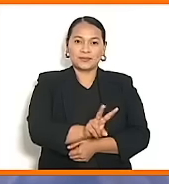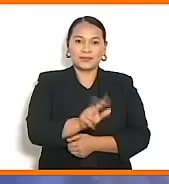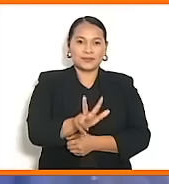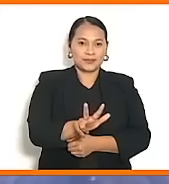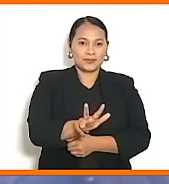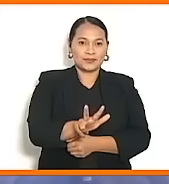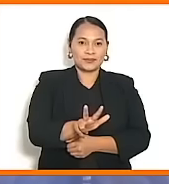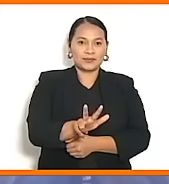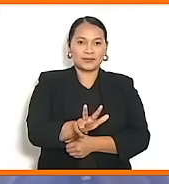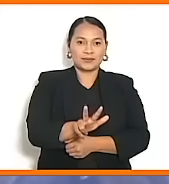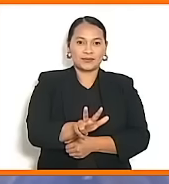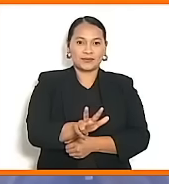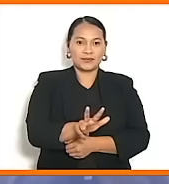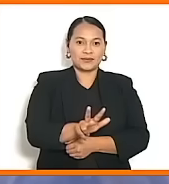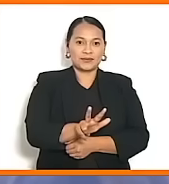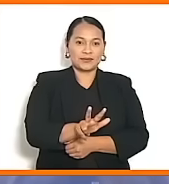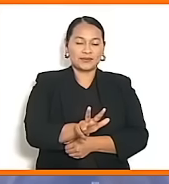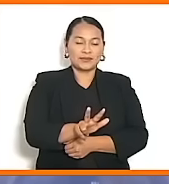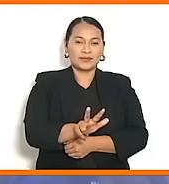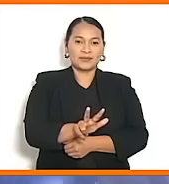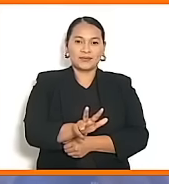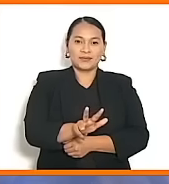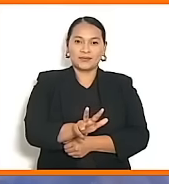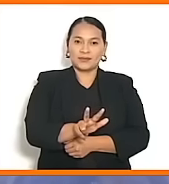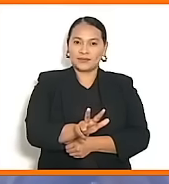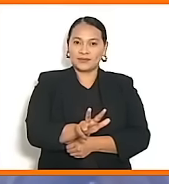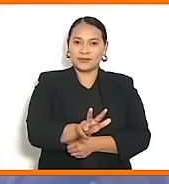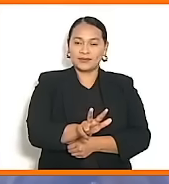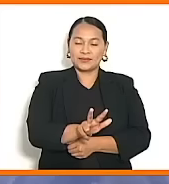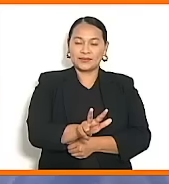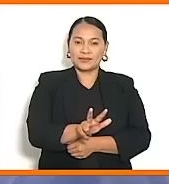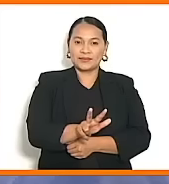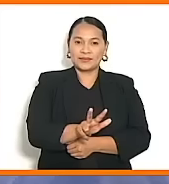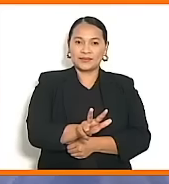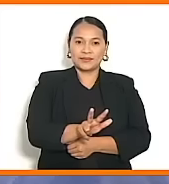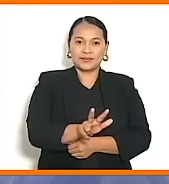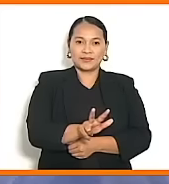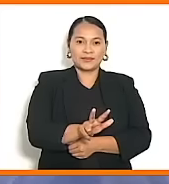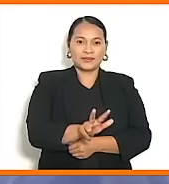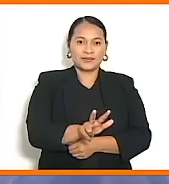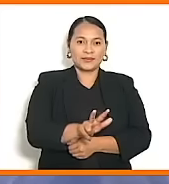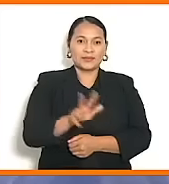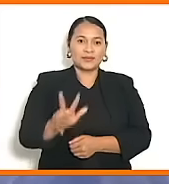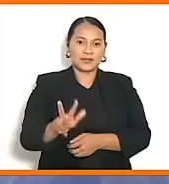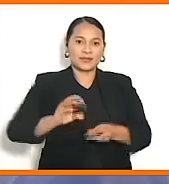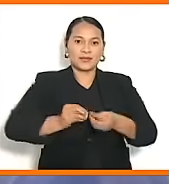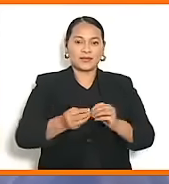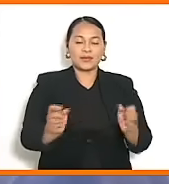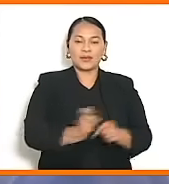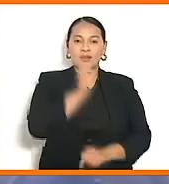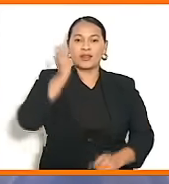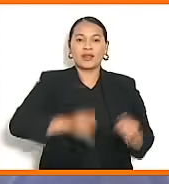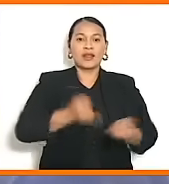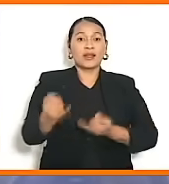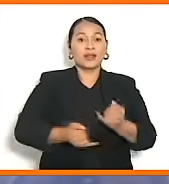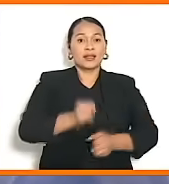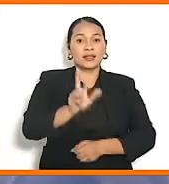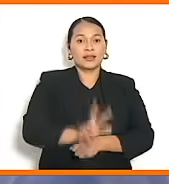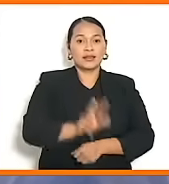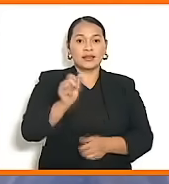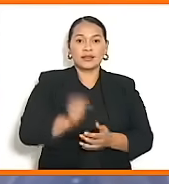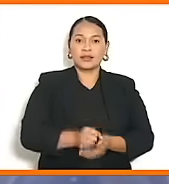3, tercer y decisivo dígito seleccionado para esta noche es el 3, número favorecido en Juga 3 es